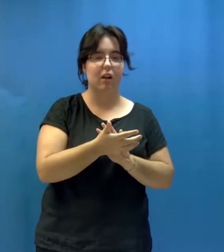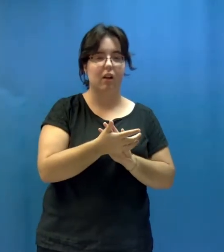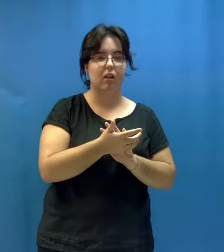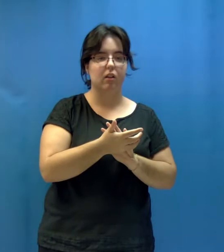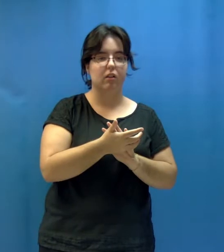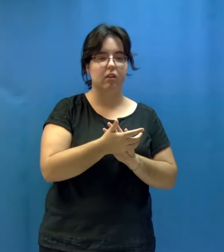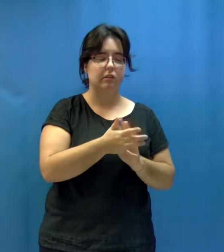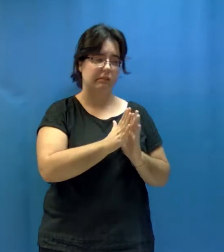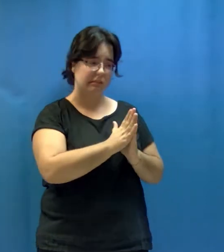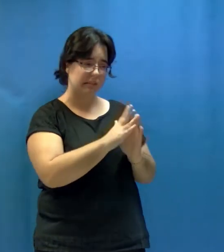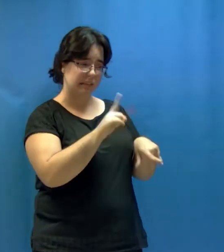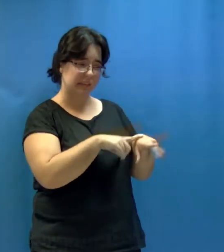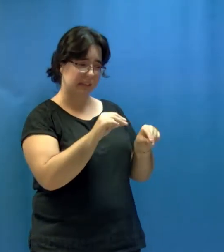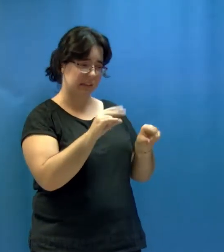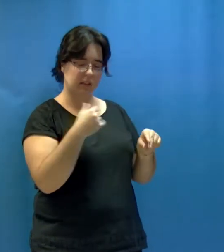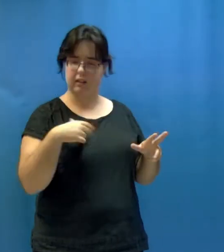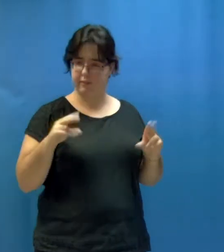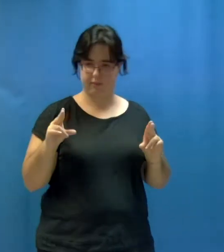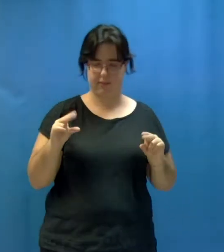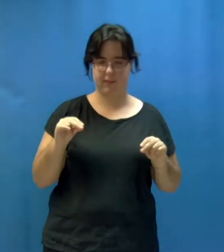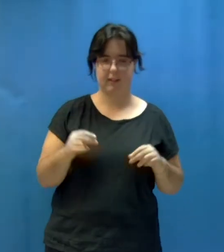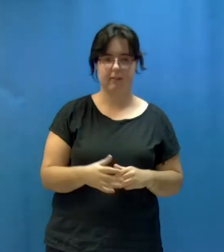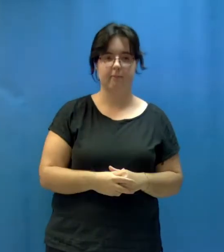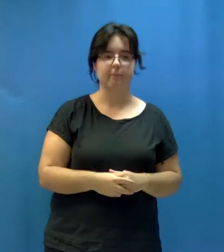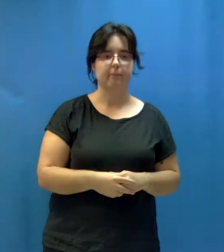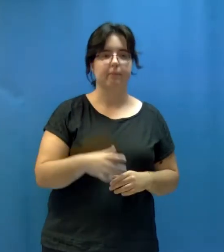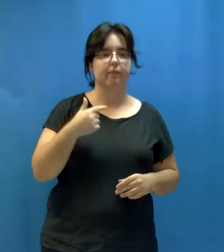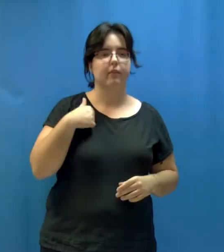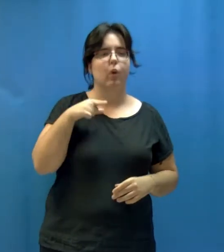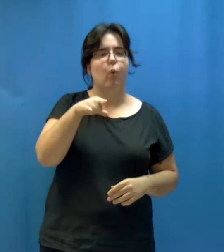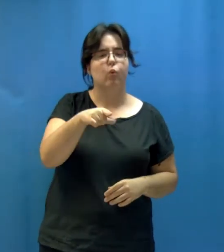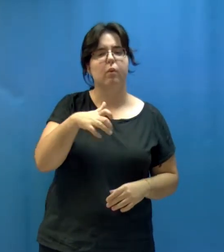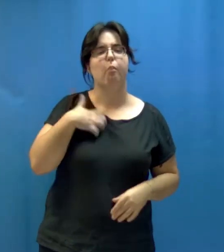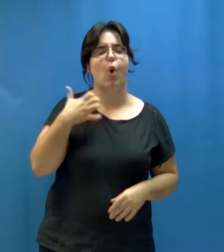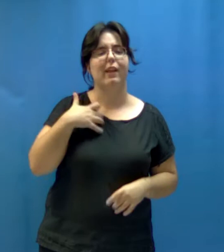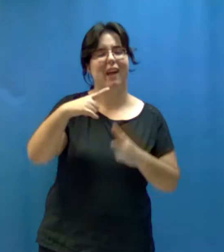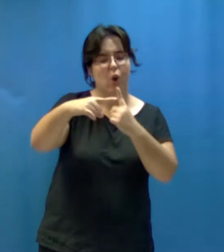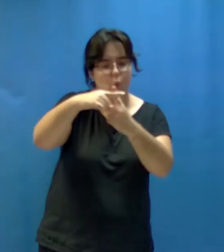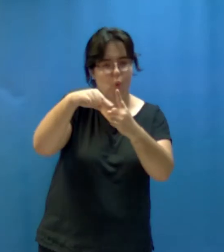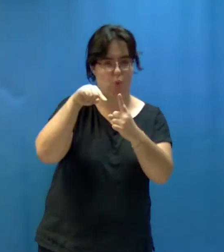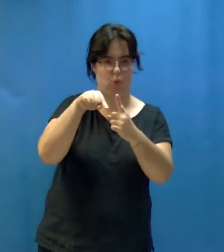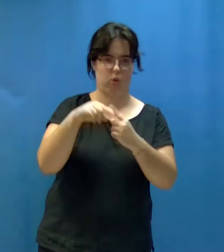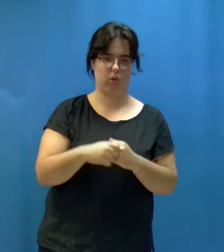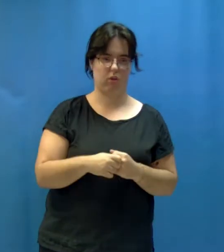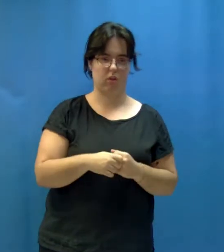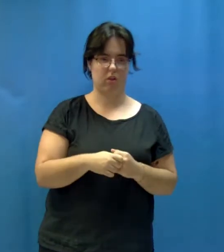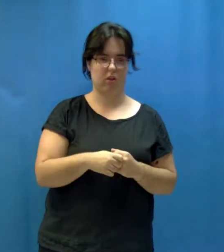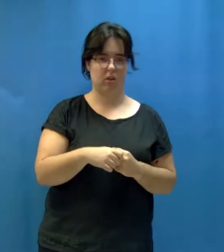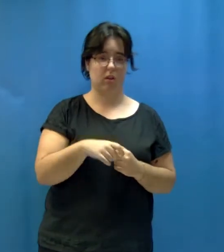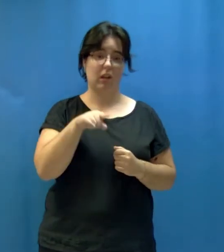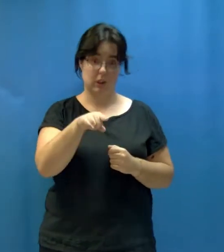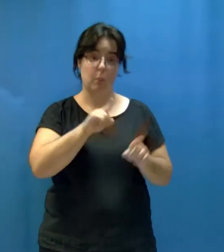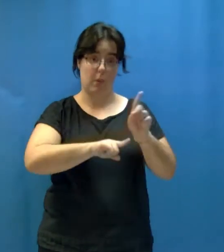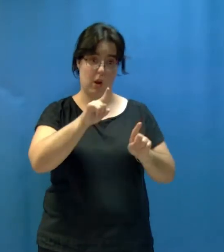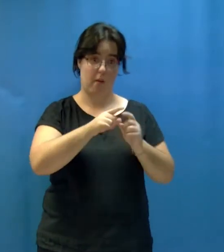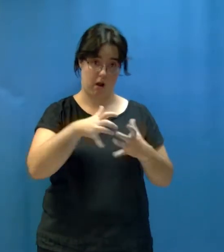ustedes Carrasco, les molesta… Su tiempo. Ya termino, señora alcaldesa. Es la cruz en sí misma, señora Ruiz. Y en ese caso tenemos un problema, pero más